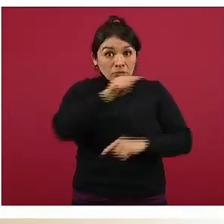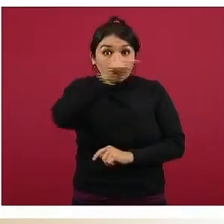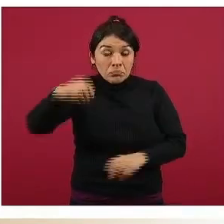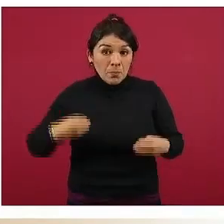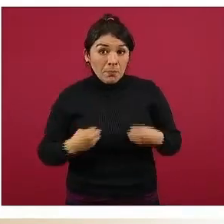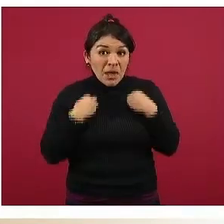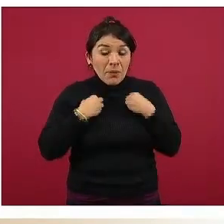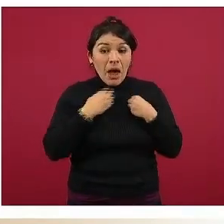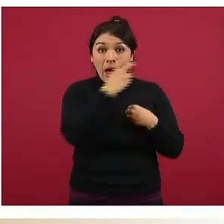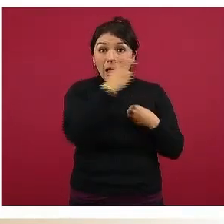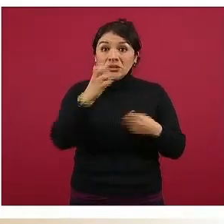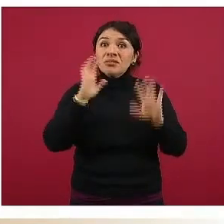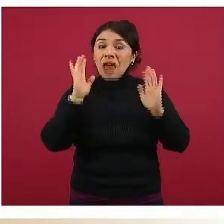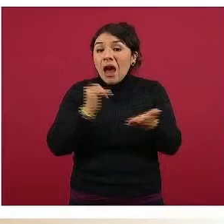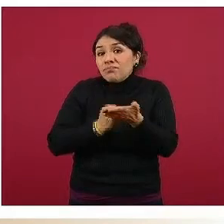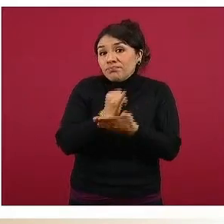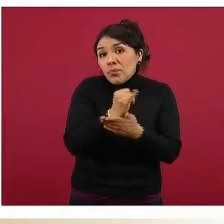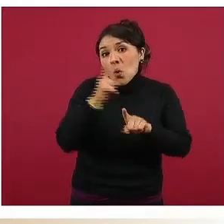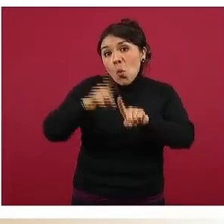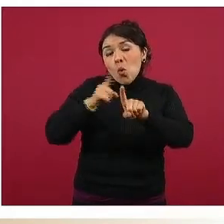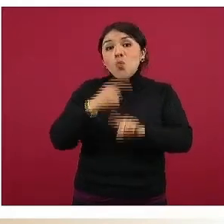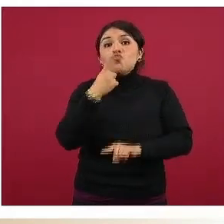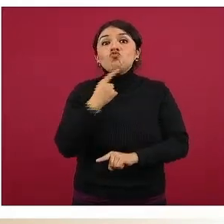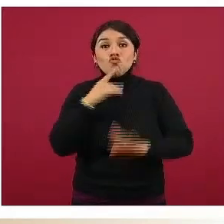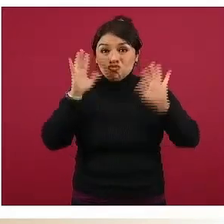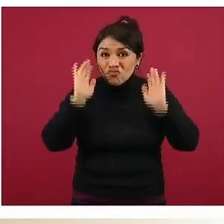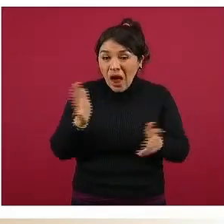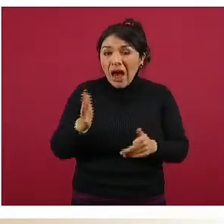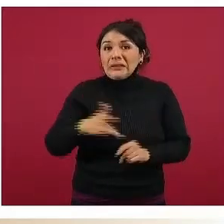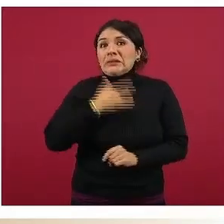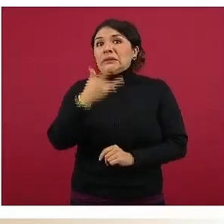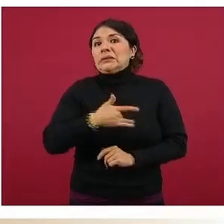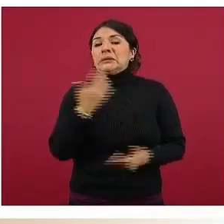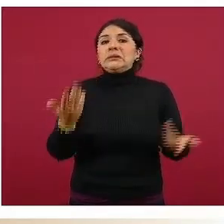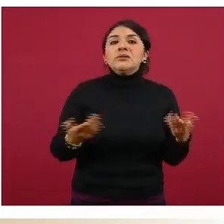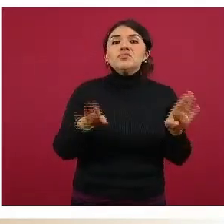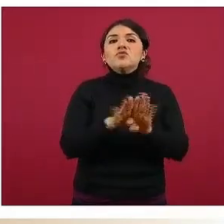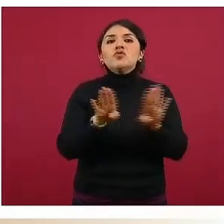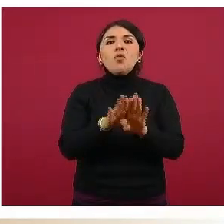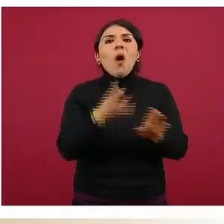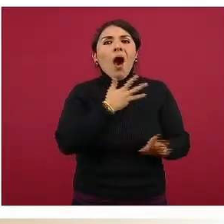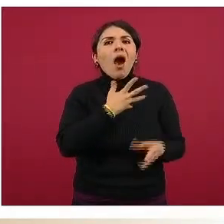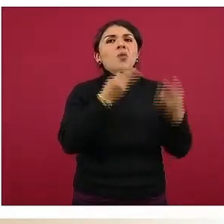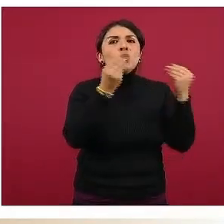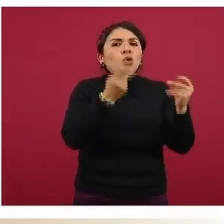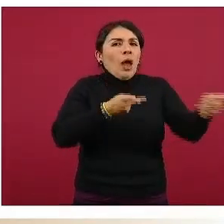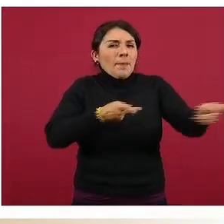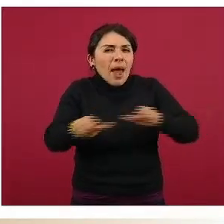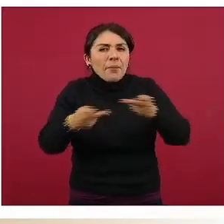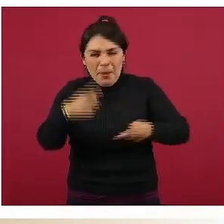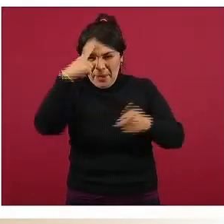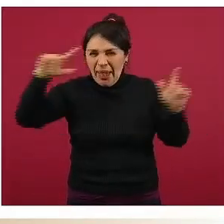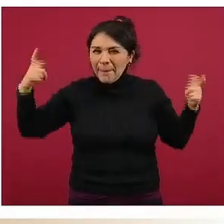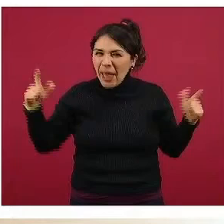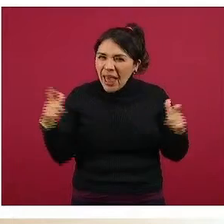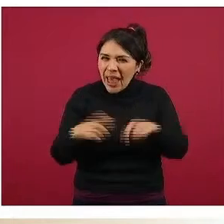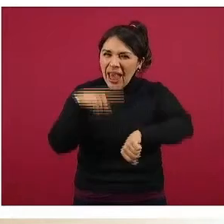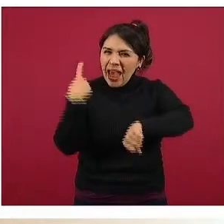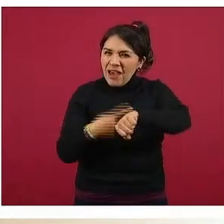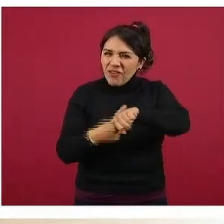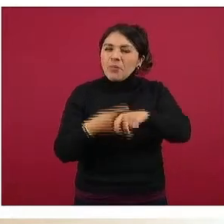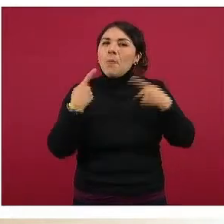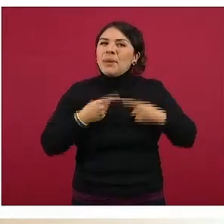entidades donde ya se ha declarado el semáforo rojo y ya existen muchas estrategias para disminuir